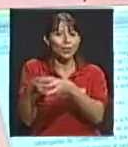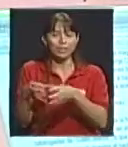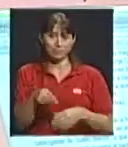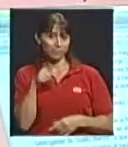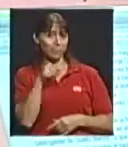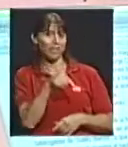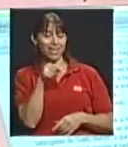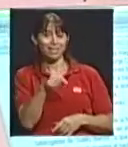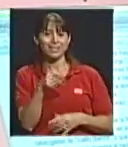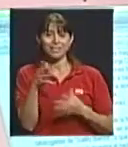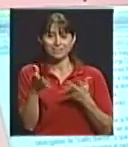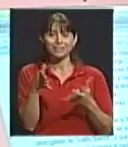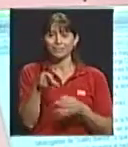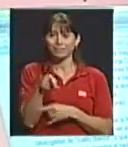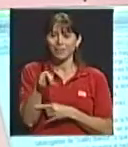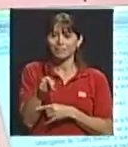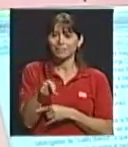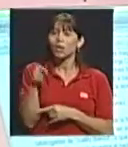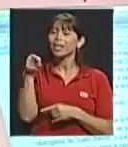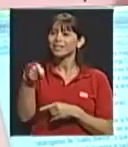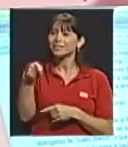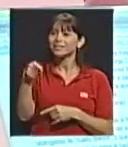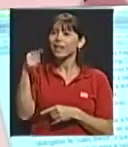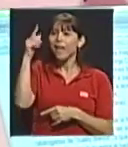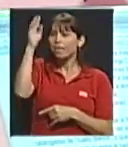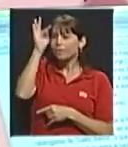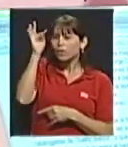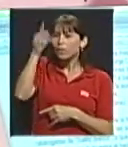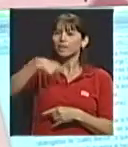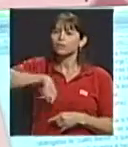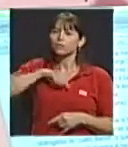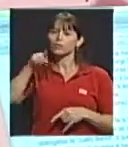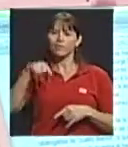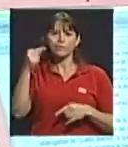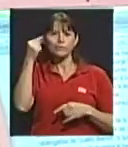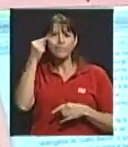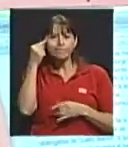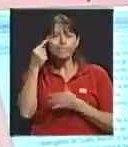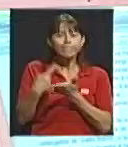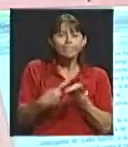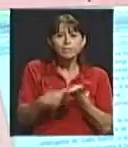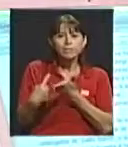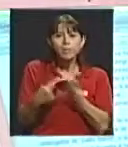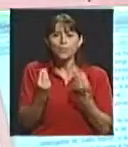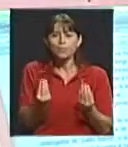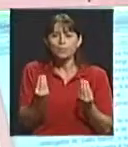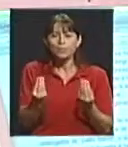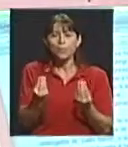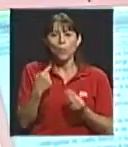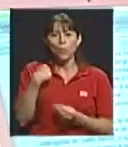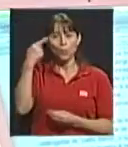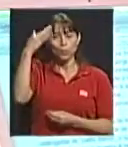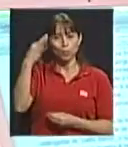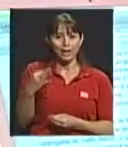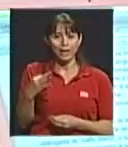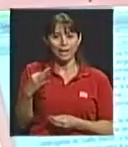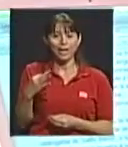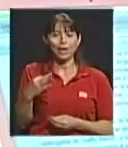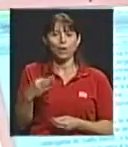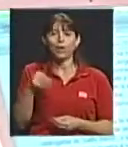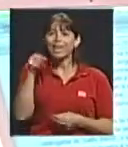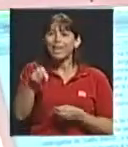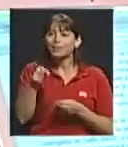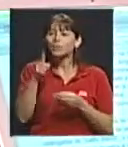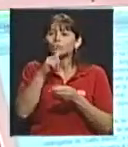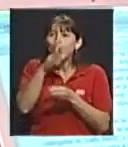debemos corroborar y donde debemos pensar y discutir muchísimo porque yo creo que esta es parte una gran estrategia